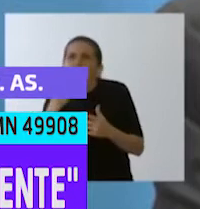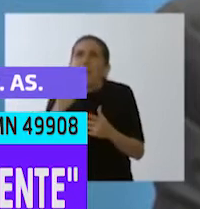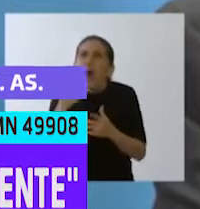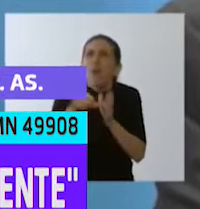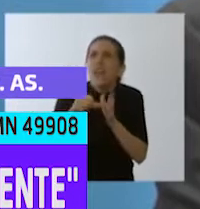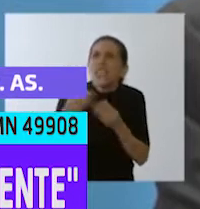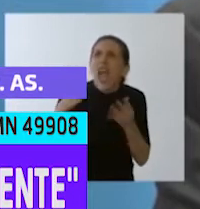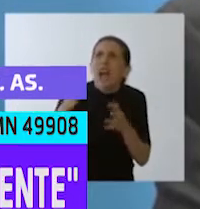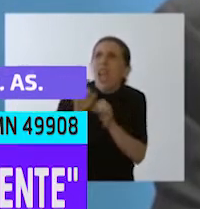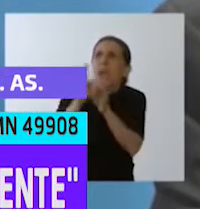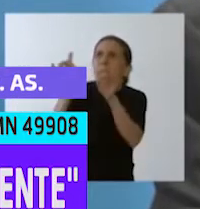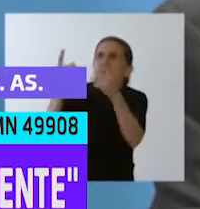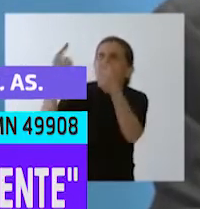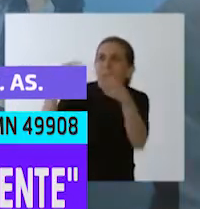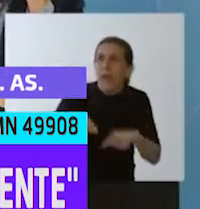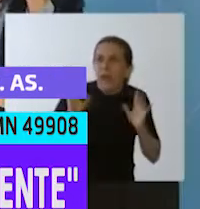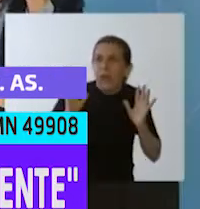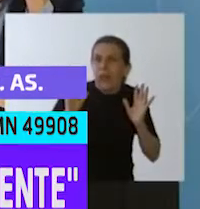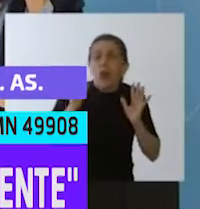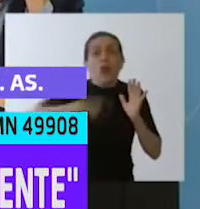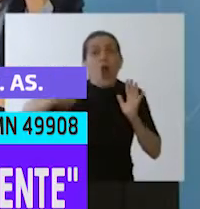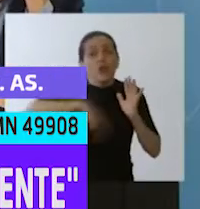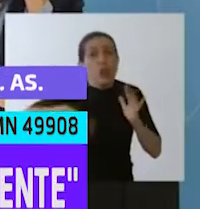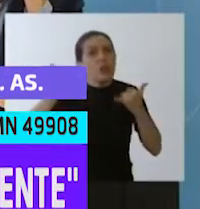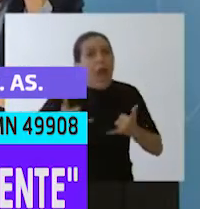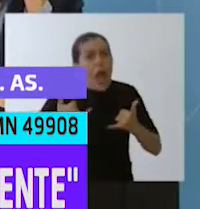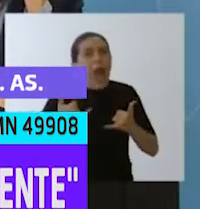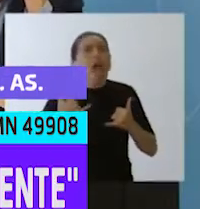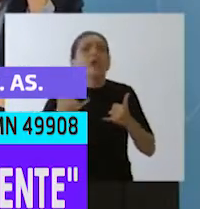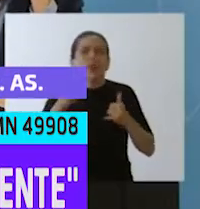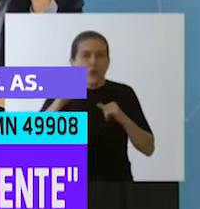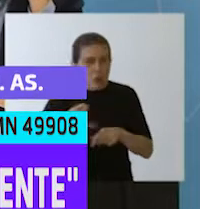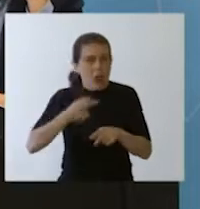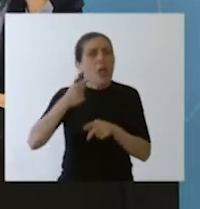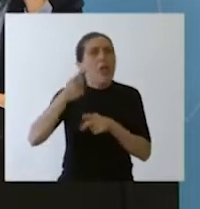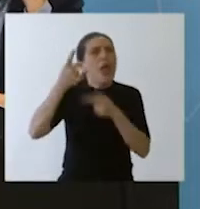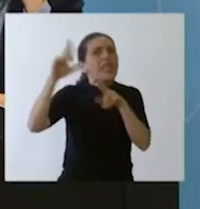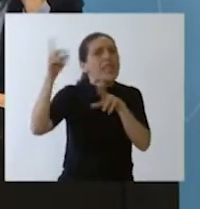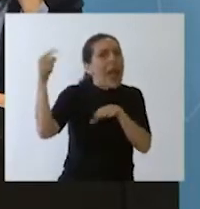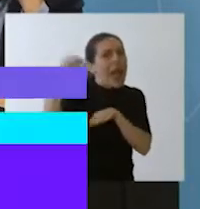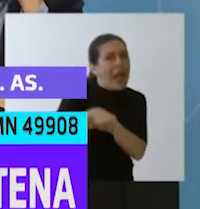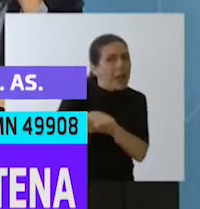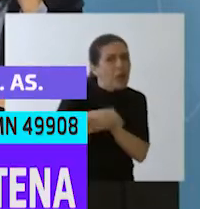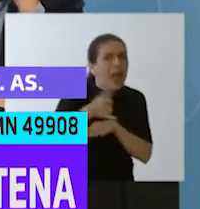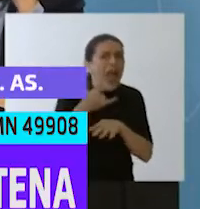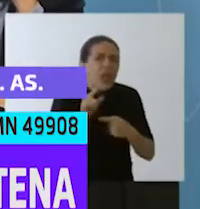más sensible para poder captar los casos leves, testearlos,